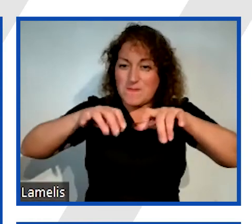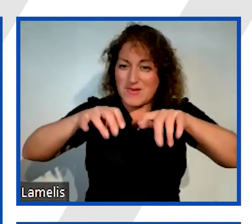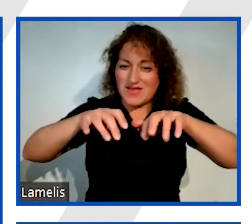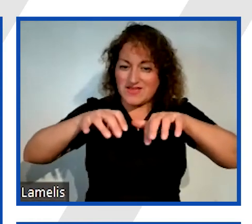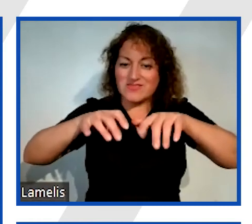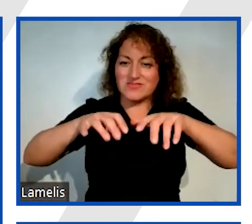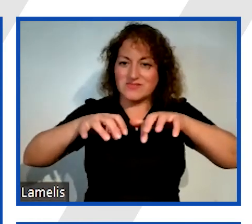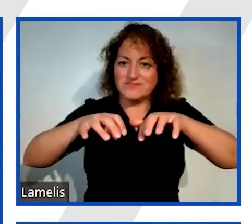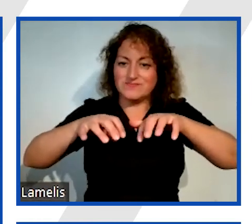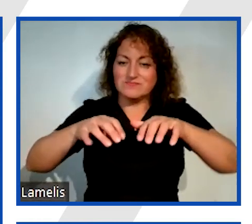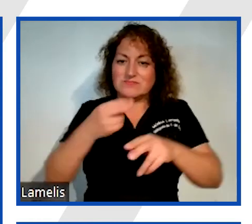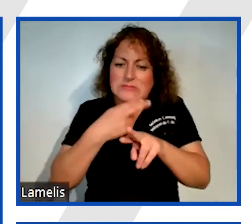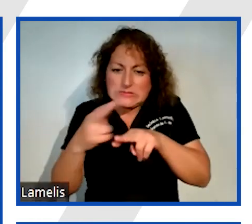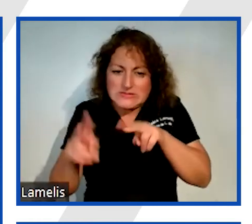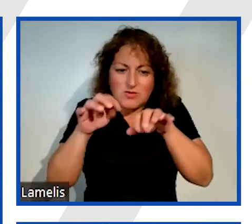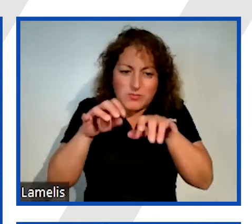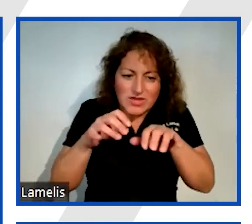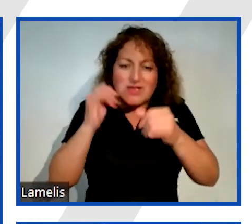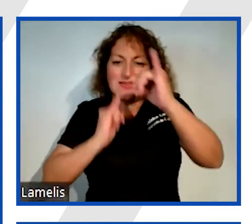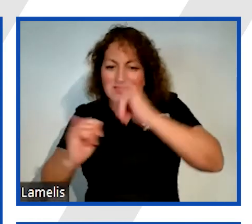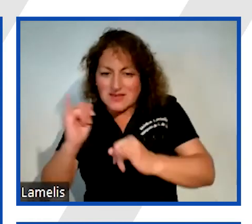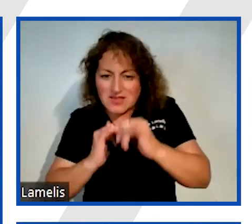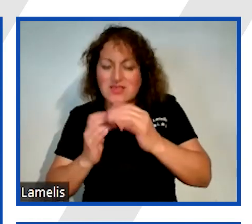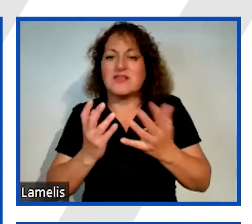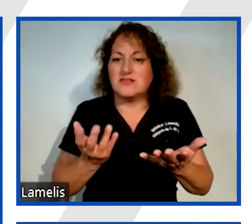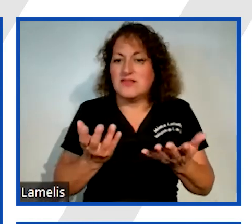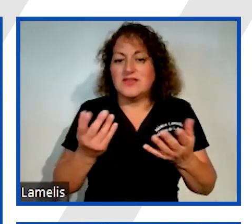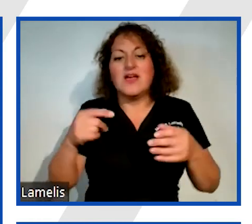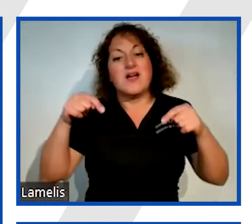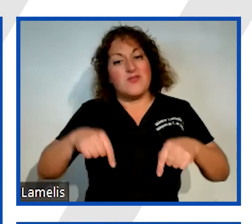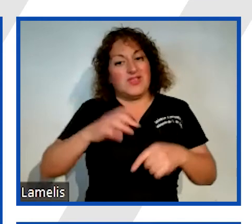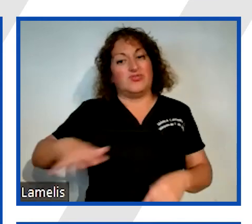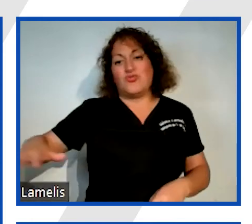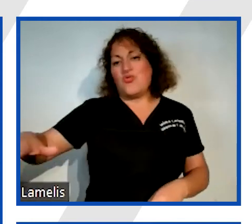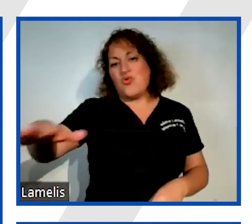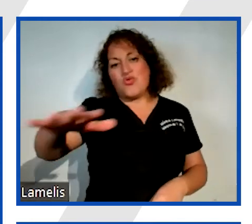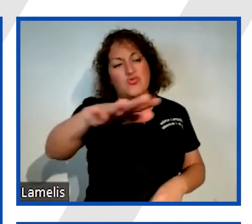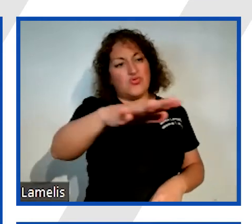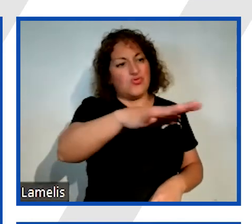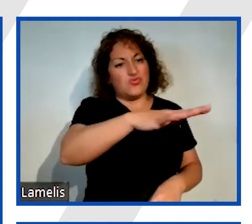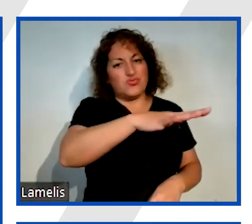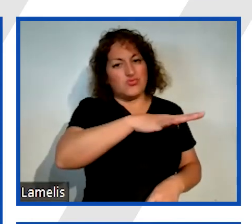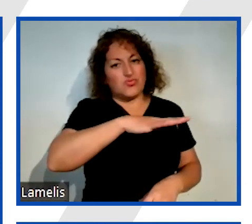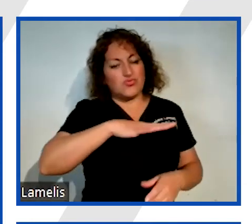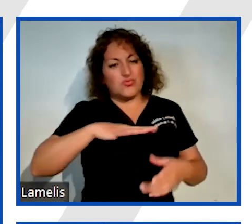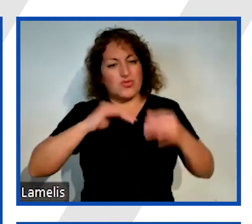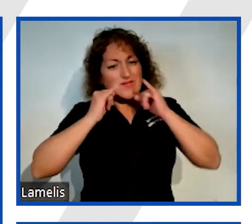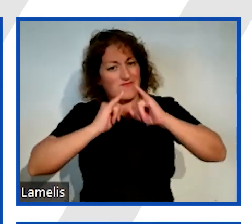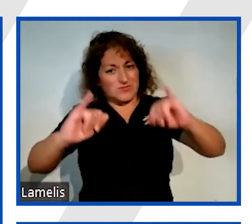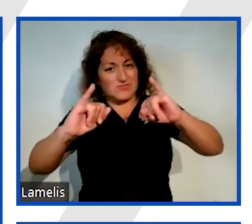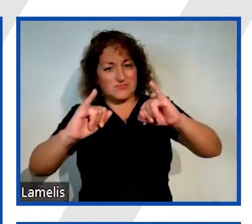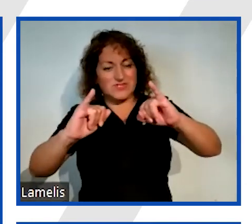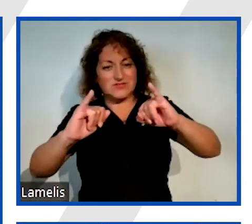computador y del internet en la que ahora todos todo todo absolutamente toda la información que existe está